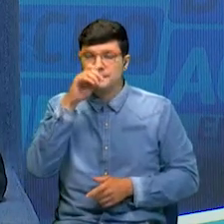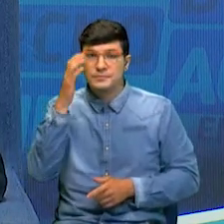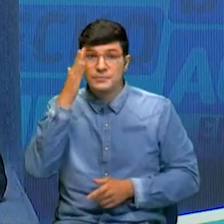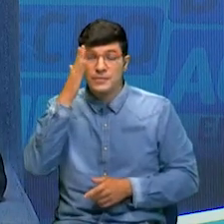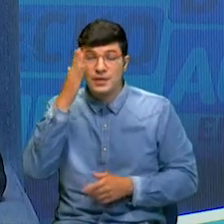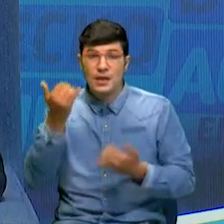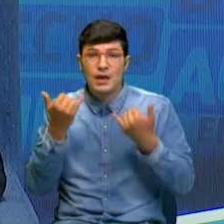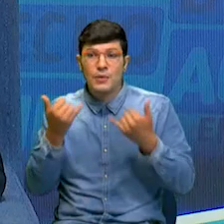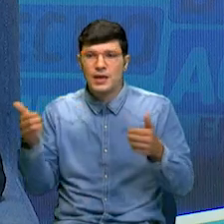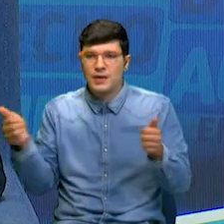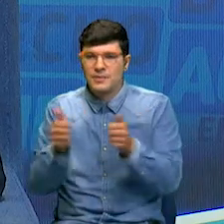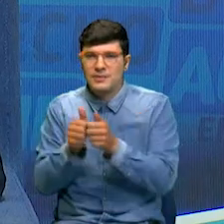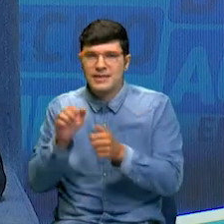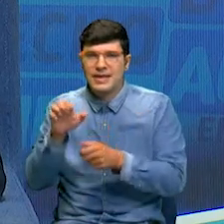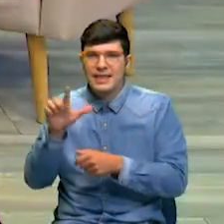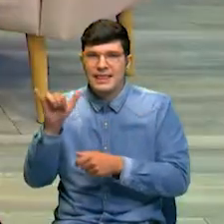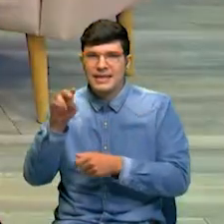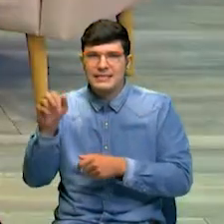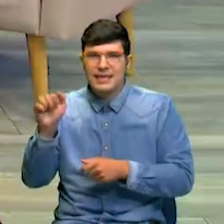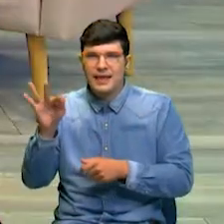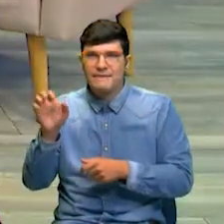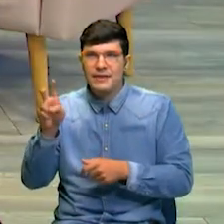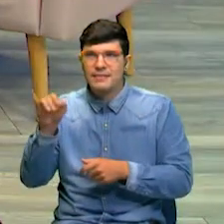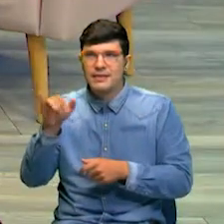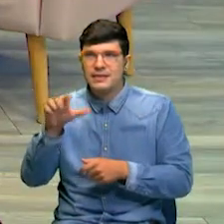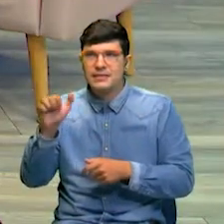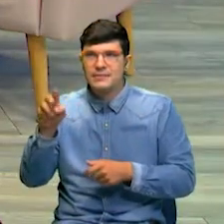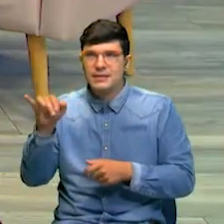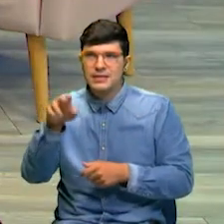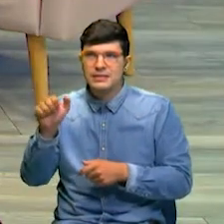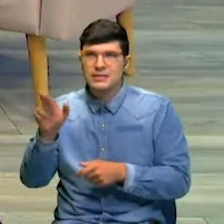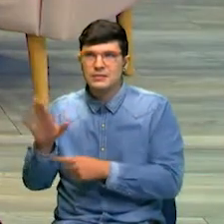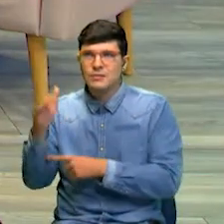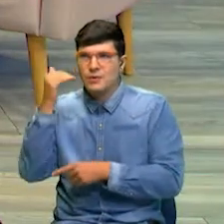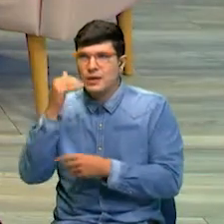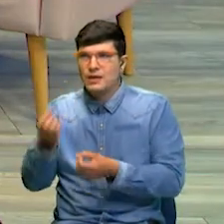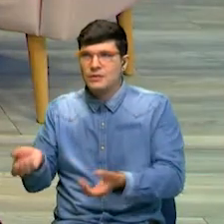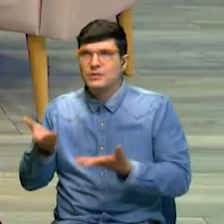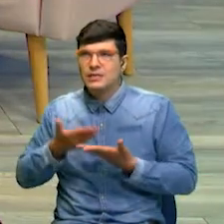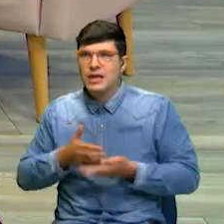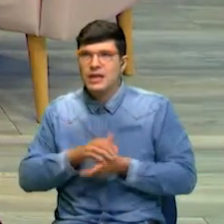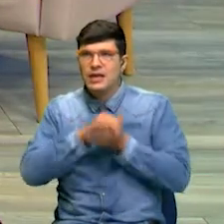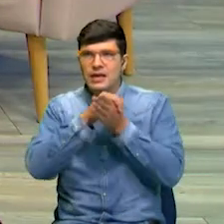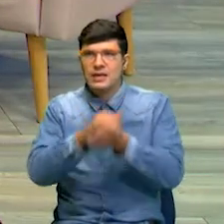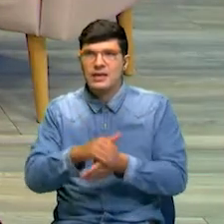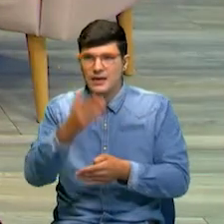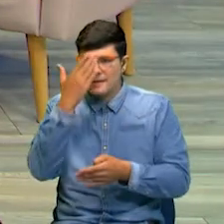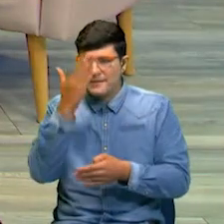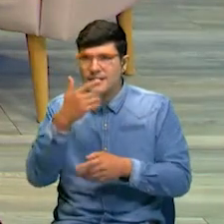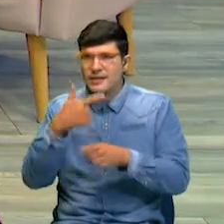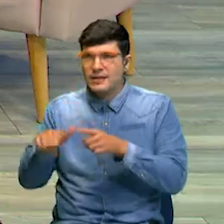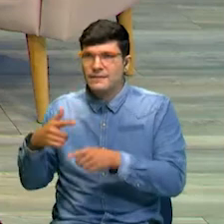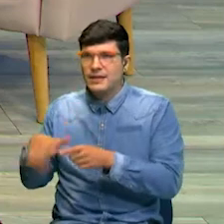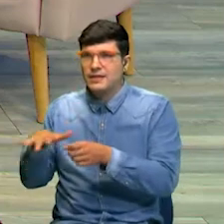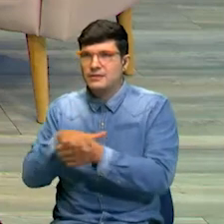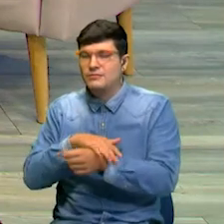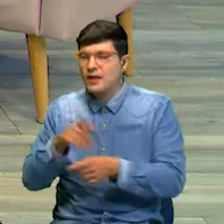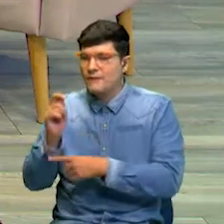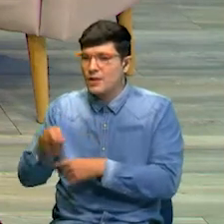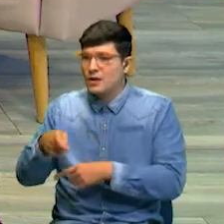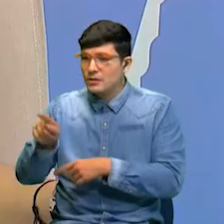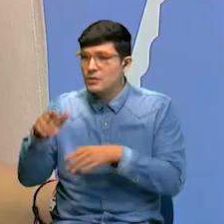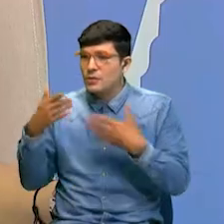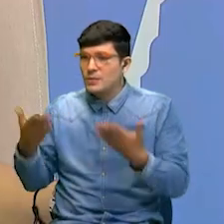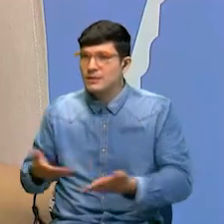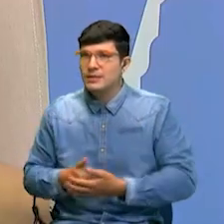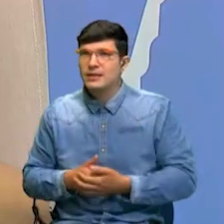está acompañando en la tarde de hoy y pues será quien nos dé la guía frente a todas estas situaciones. Abogada, ¿cómo le va?